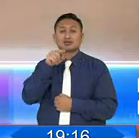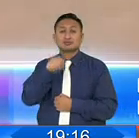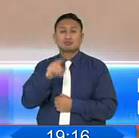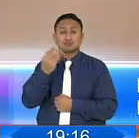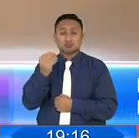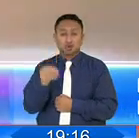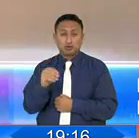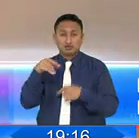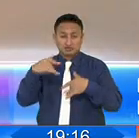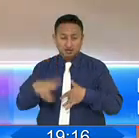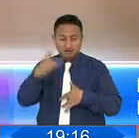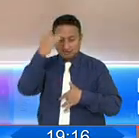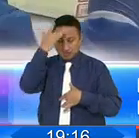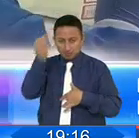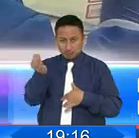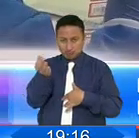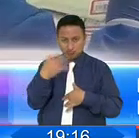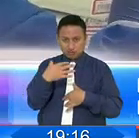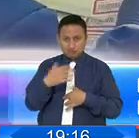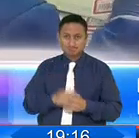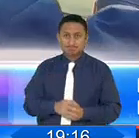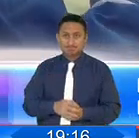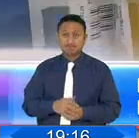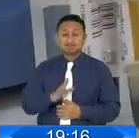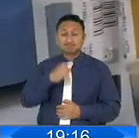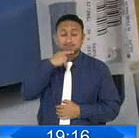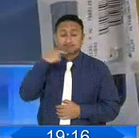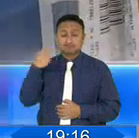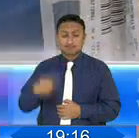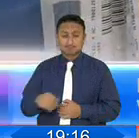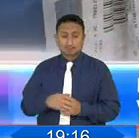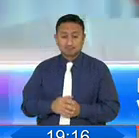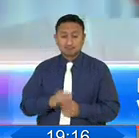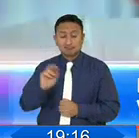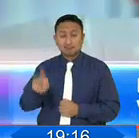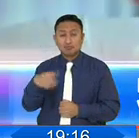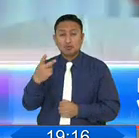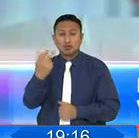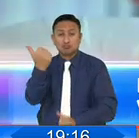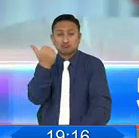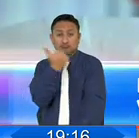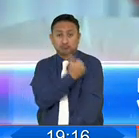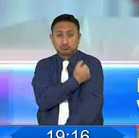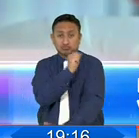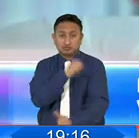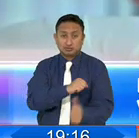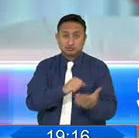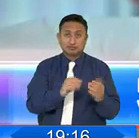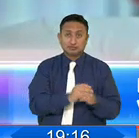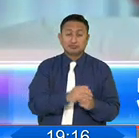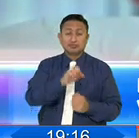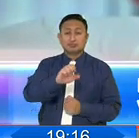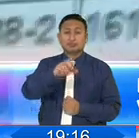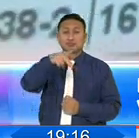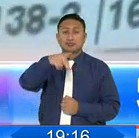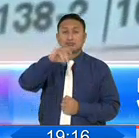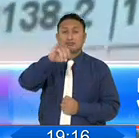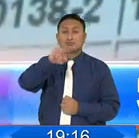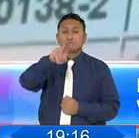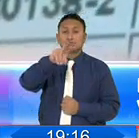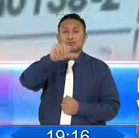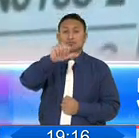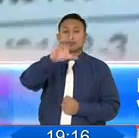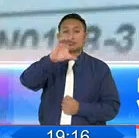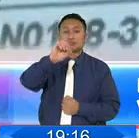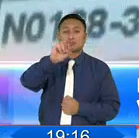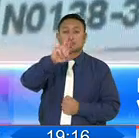han sido víctimas de la pandemia. Por otra parte, Rusia registró su segunda vacuna contra el COVID-19 bajo el nombre de Epivacorona, misma que será